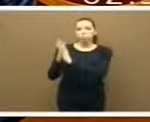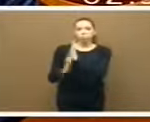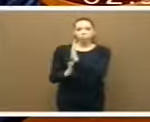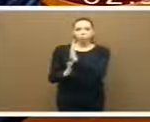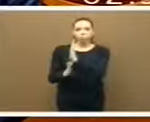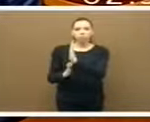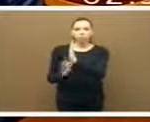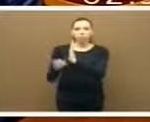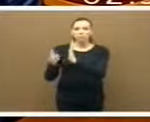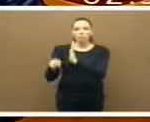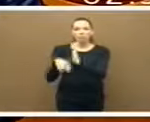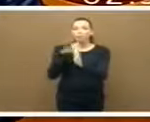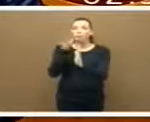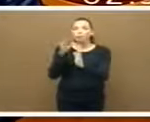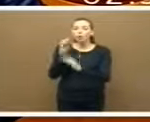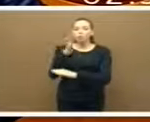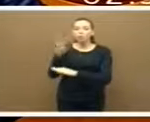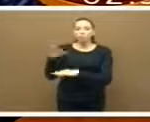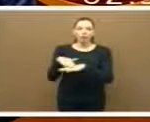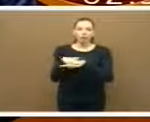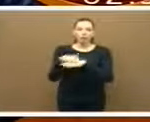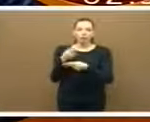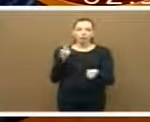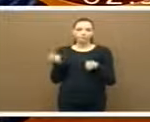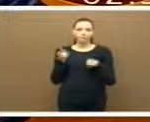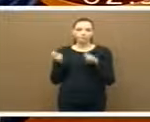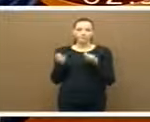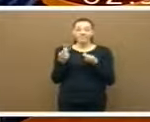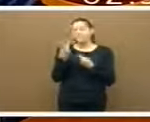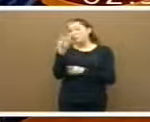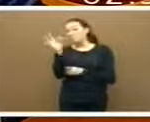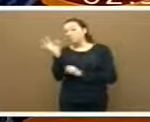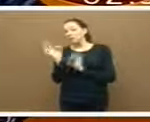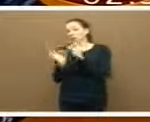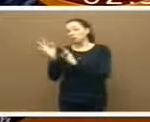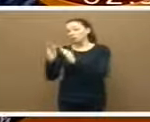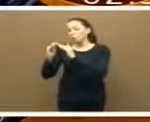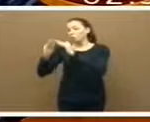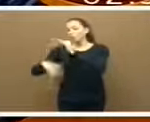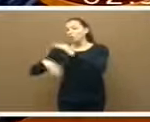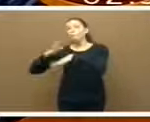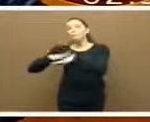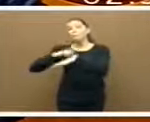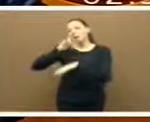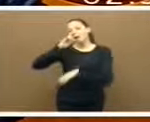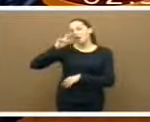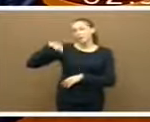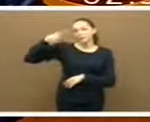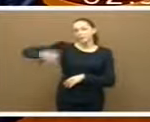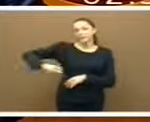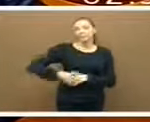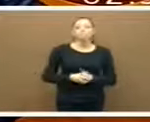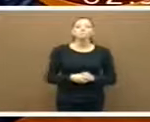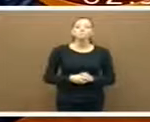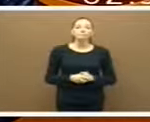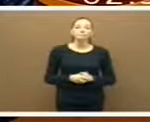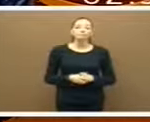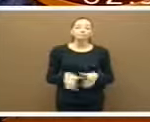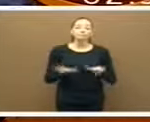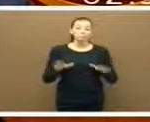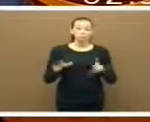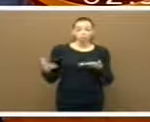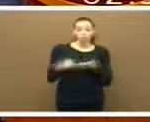desde que gobierna el Partido Popular, o sea, casi un 20% menos para el año 2014. Pero si a